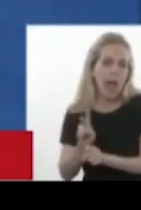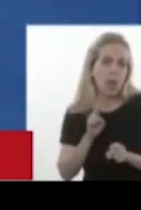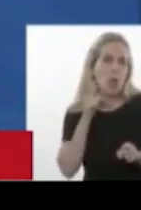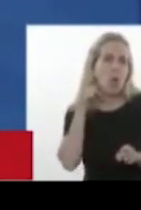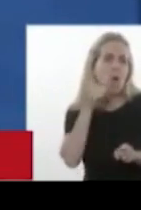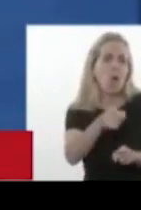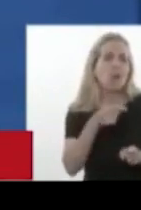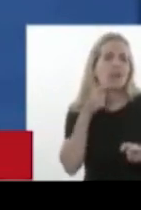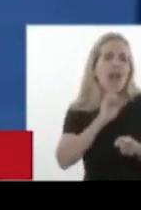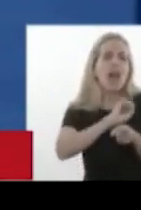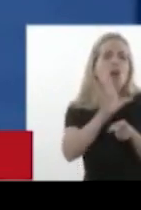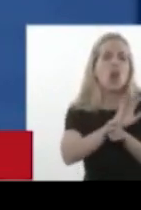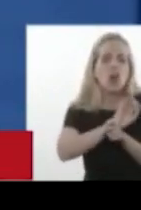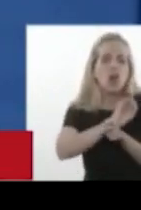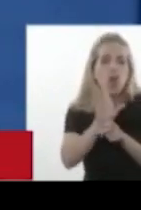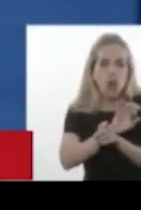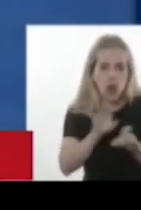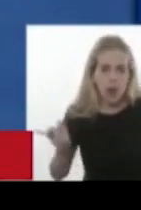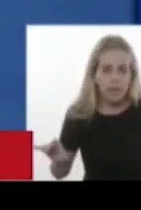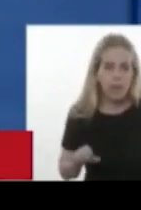nada pasara.